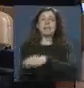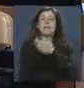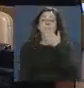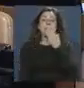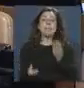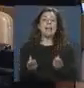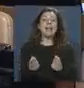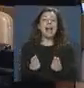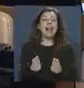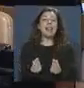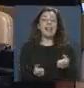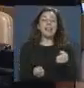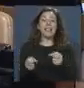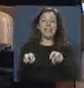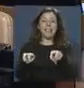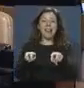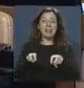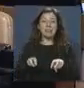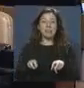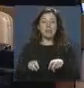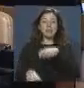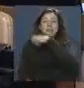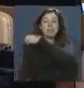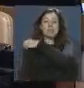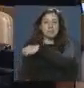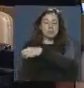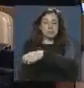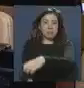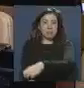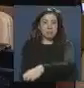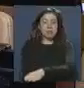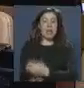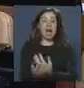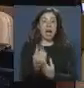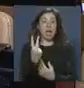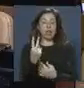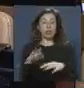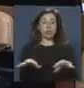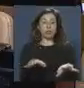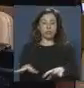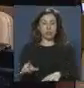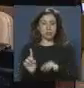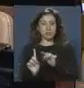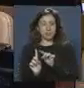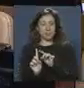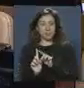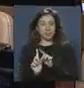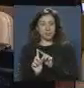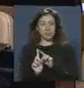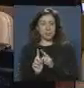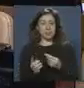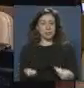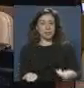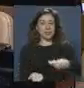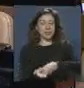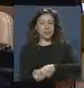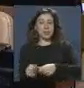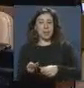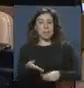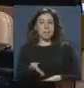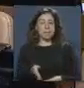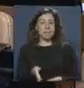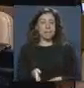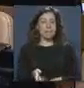la calidad del transporte en regiones. Y eso tiene 2 componentes. Un componente de financiamiento permanente,